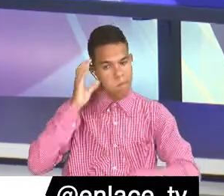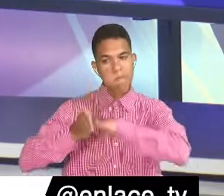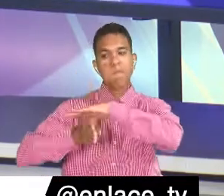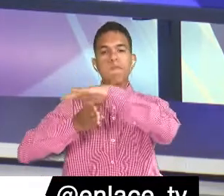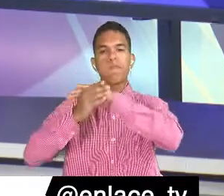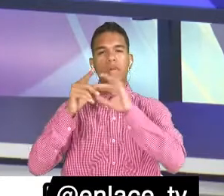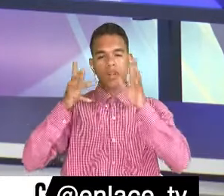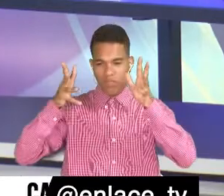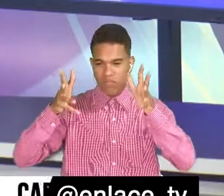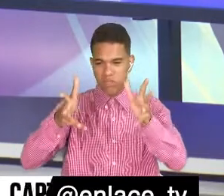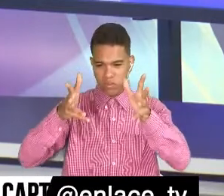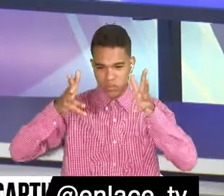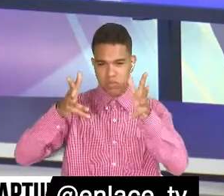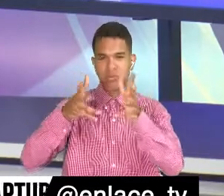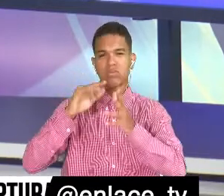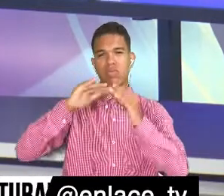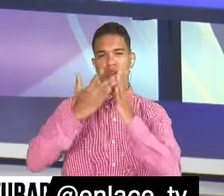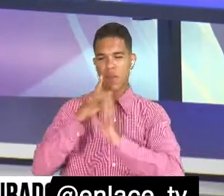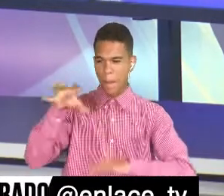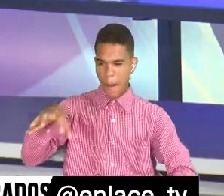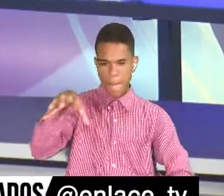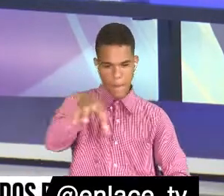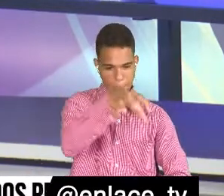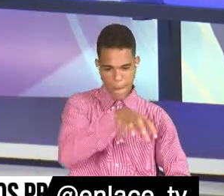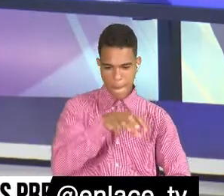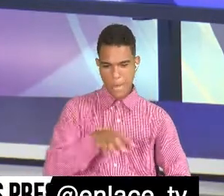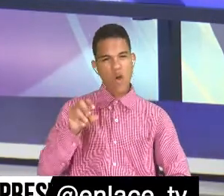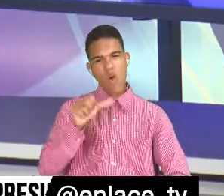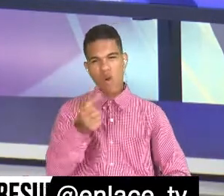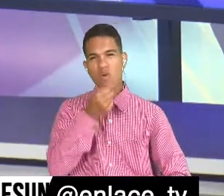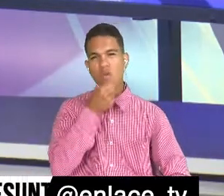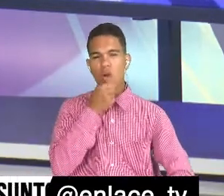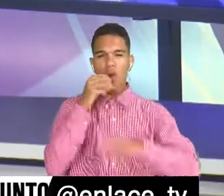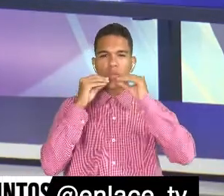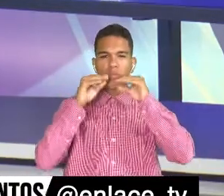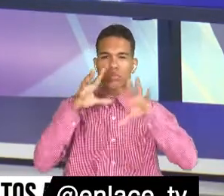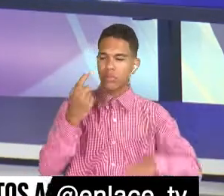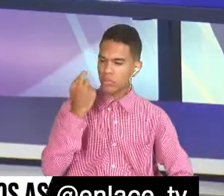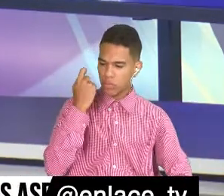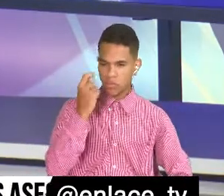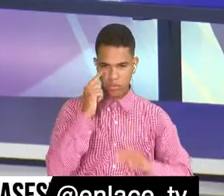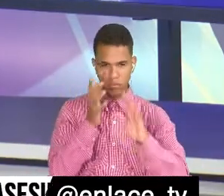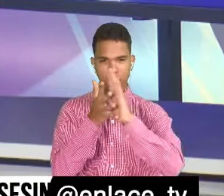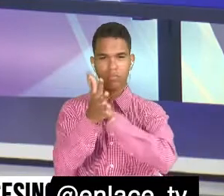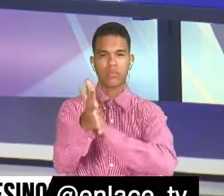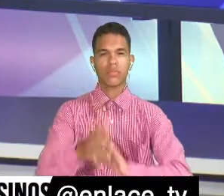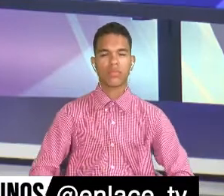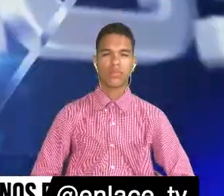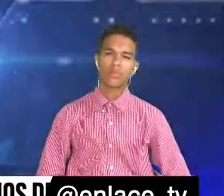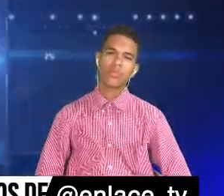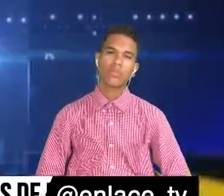educativas del puerto petrolero. A continuación, otros hechos que han sido noticia en las últimas horas en nuestra ciudad y región.